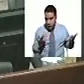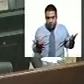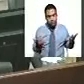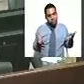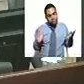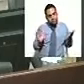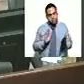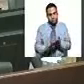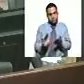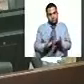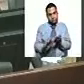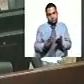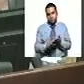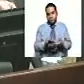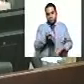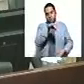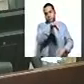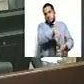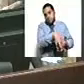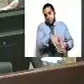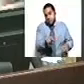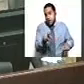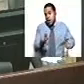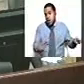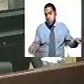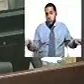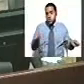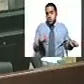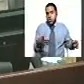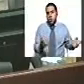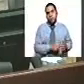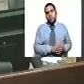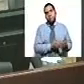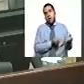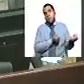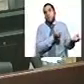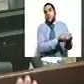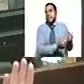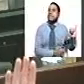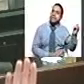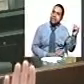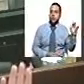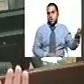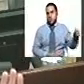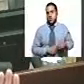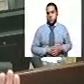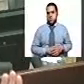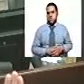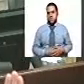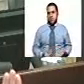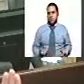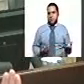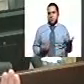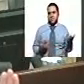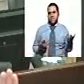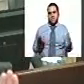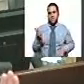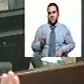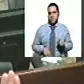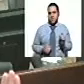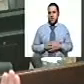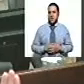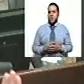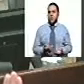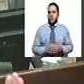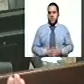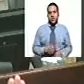pido que lo votemos uninominalmente y que se nos permita votar a favor o en contra. Pero esto es absolutamente inadmisible, que